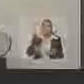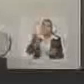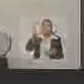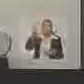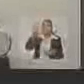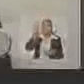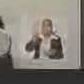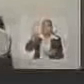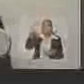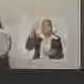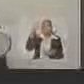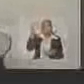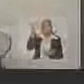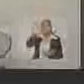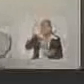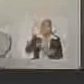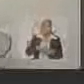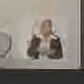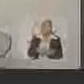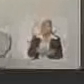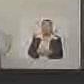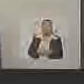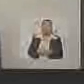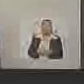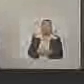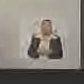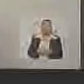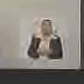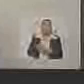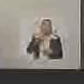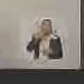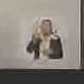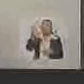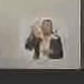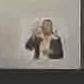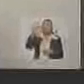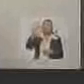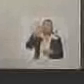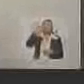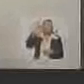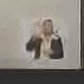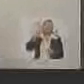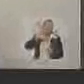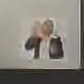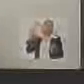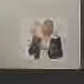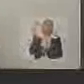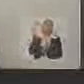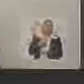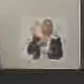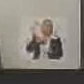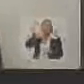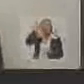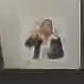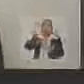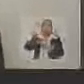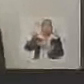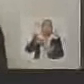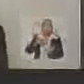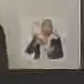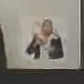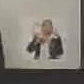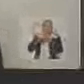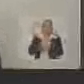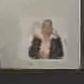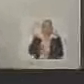él pretende y que él dice ya tener en la bolsa. Una vez más le decimos, estamos aquí